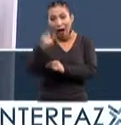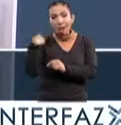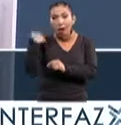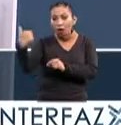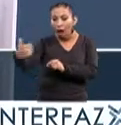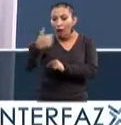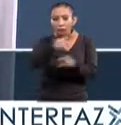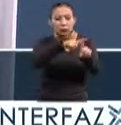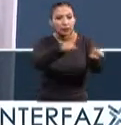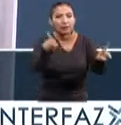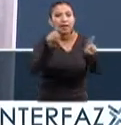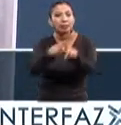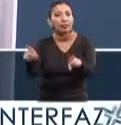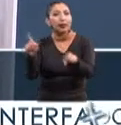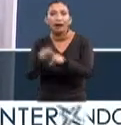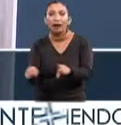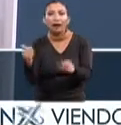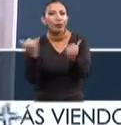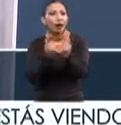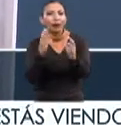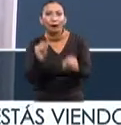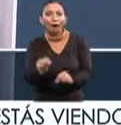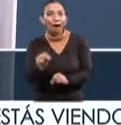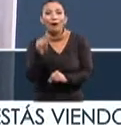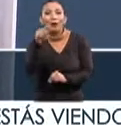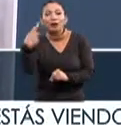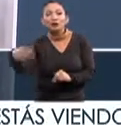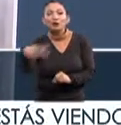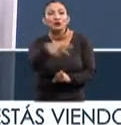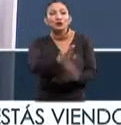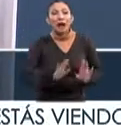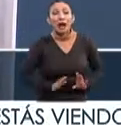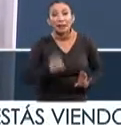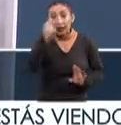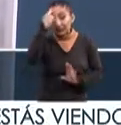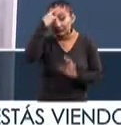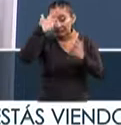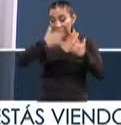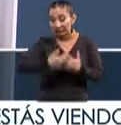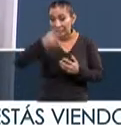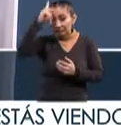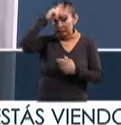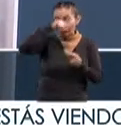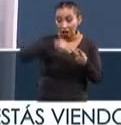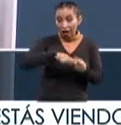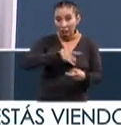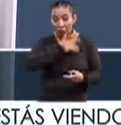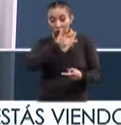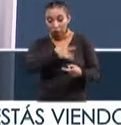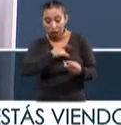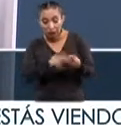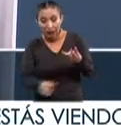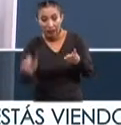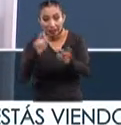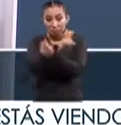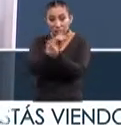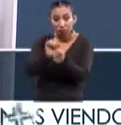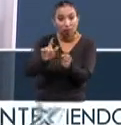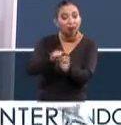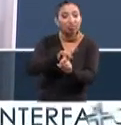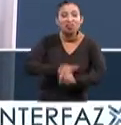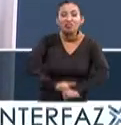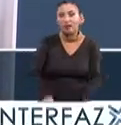con cada uno trabajas en forma diferente porque las características neurológicas, psicológicas, emocionales, sociales